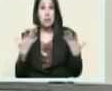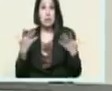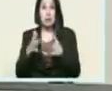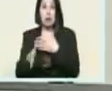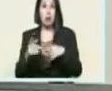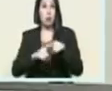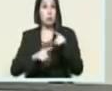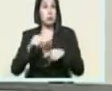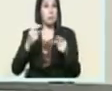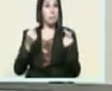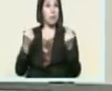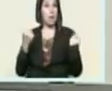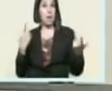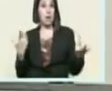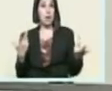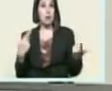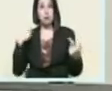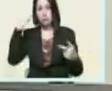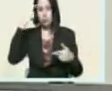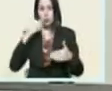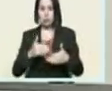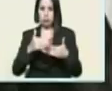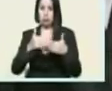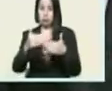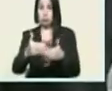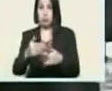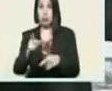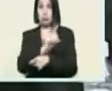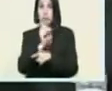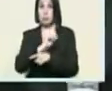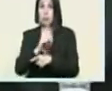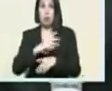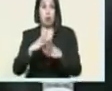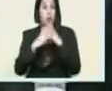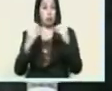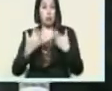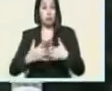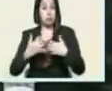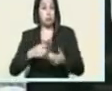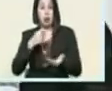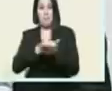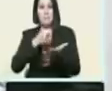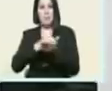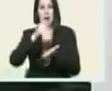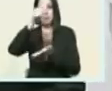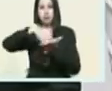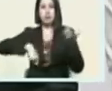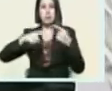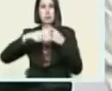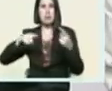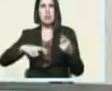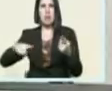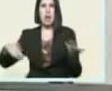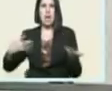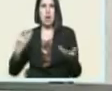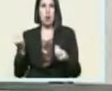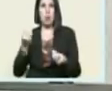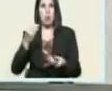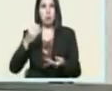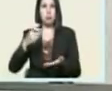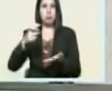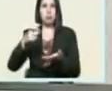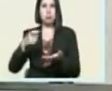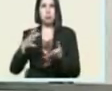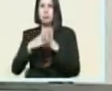tema, camaradas. Yo sé que hemos avanzado, pero avancemos en todos los mecanismos de pago electrónico,